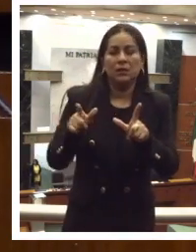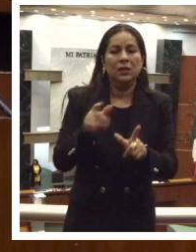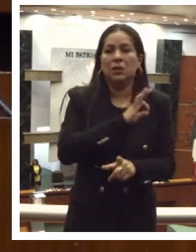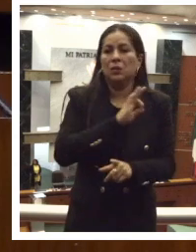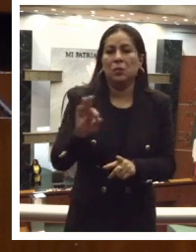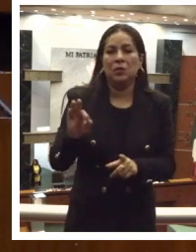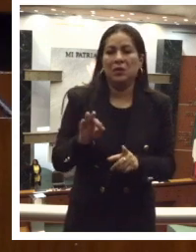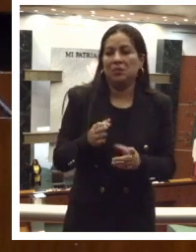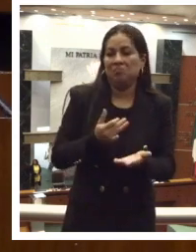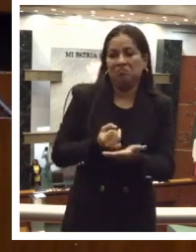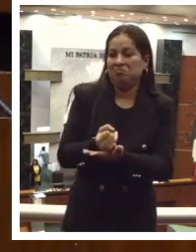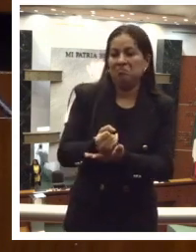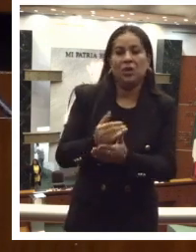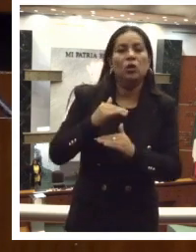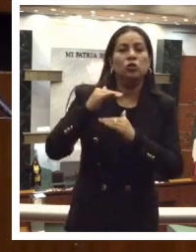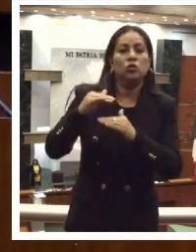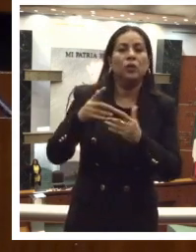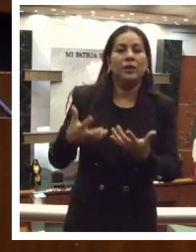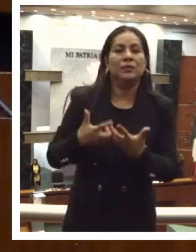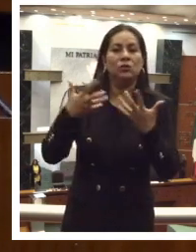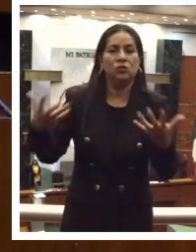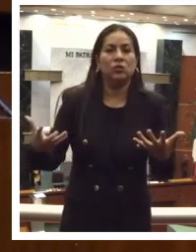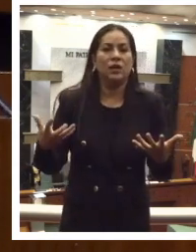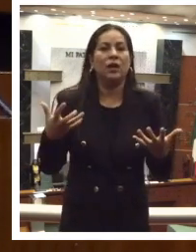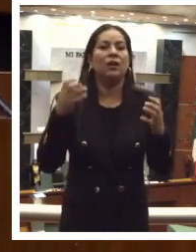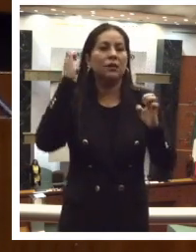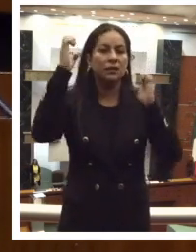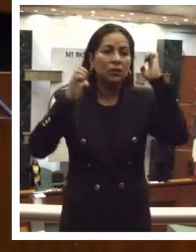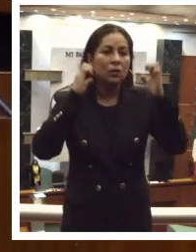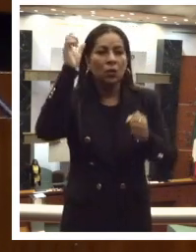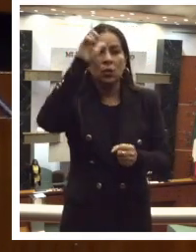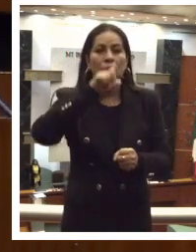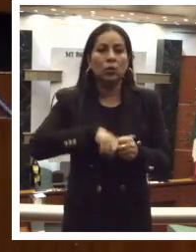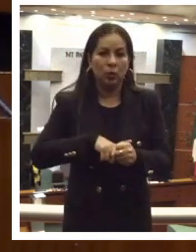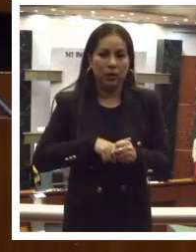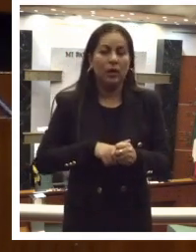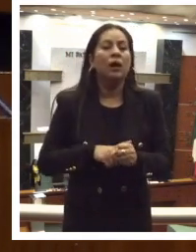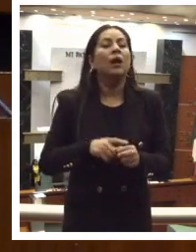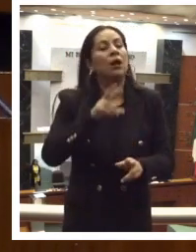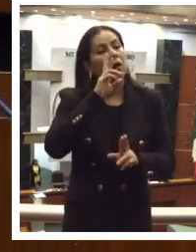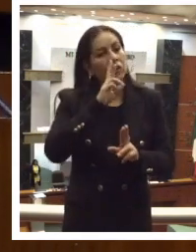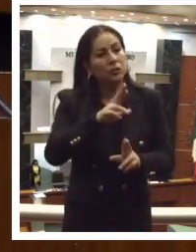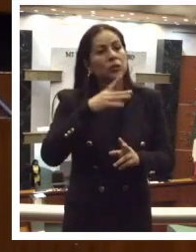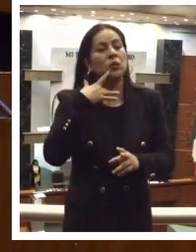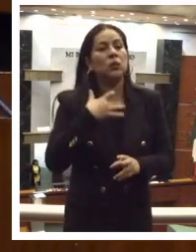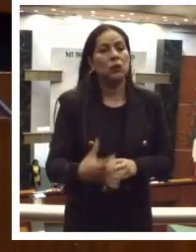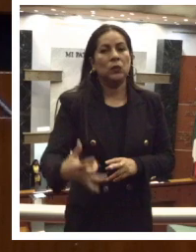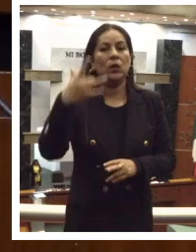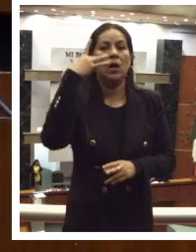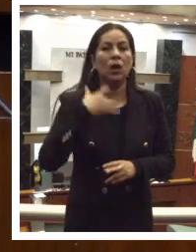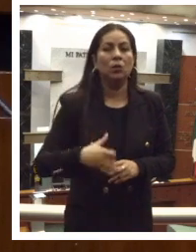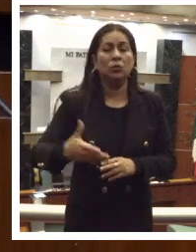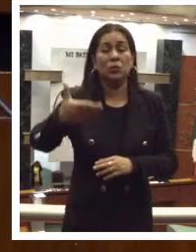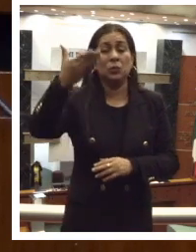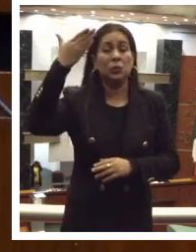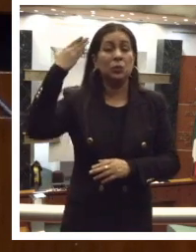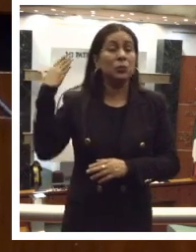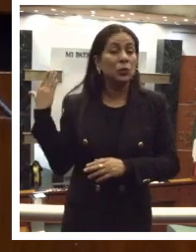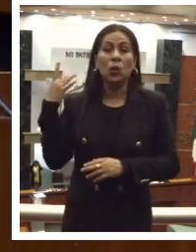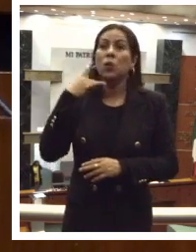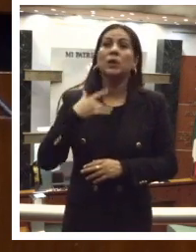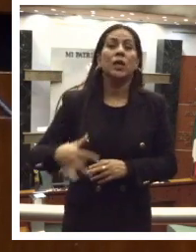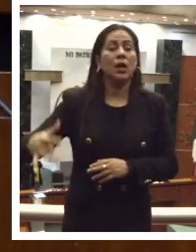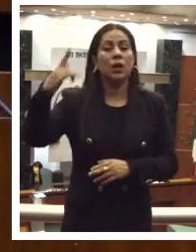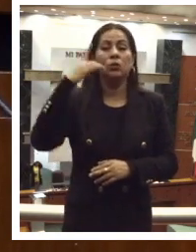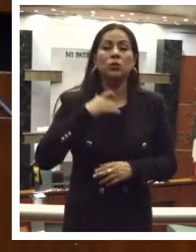poder de decisión sobre sus tierras, recursos y cultura. El resultado de una lucha que nos antecede, una